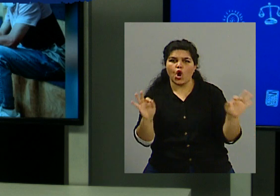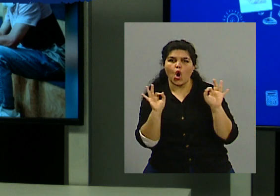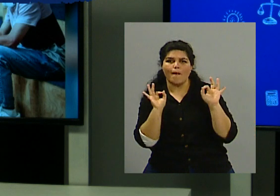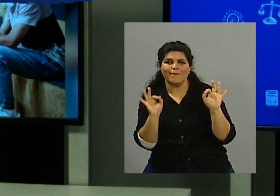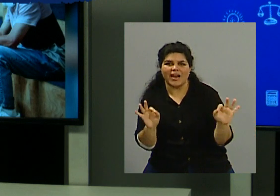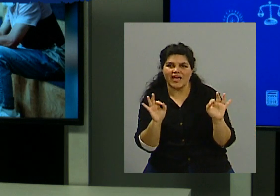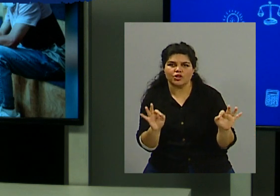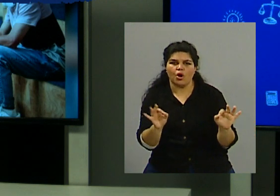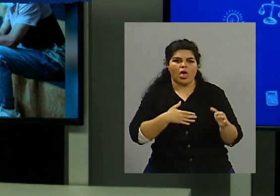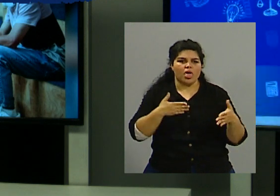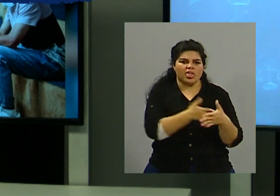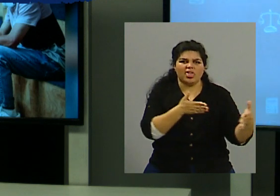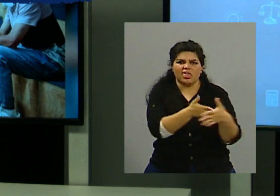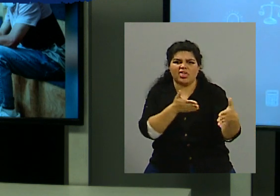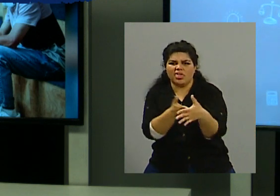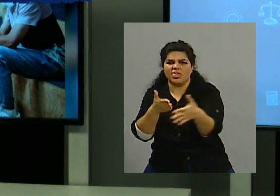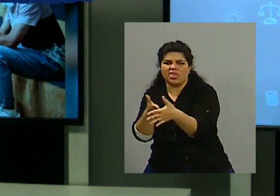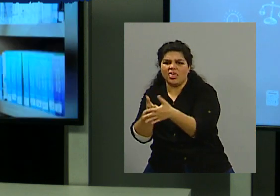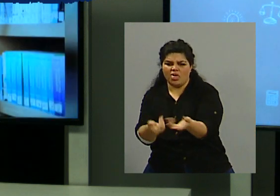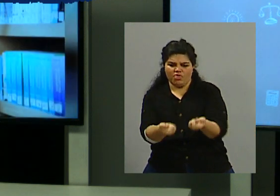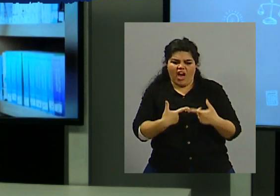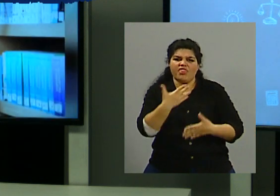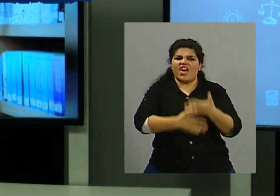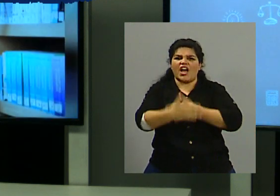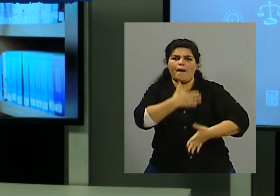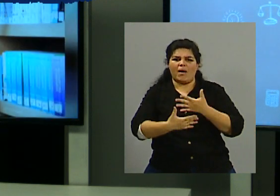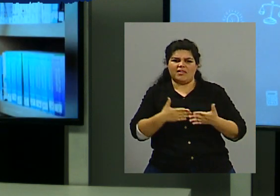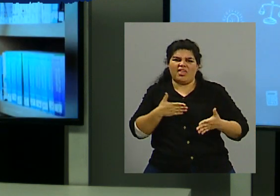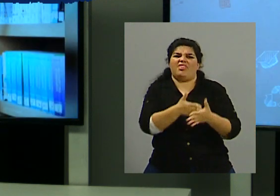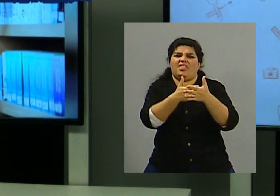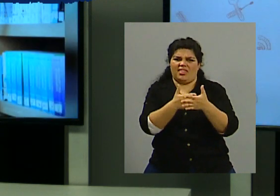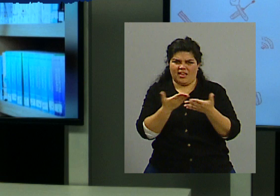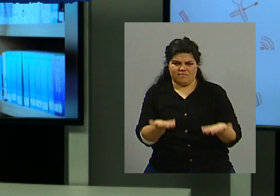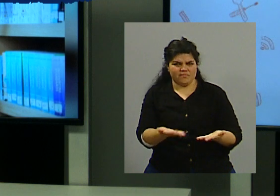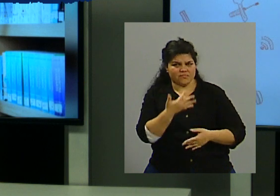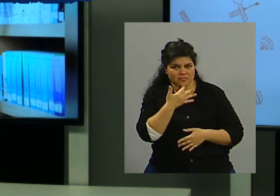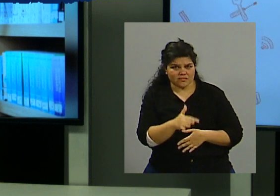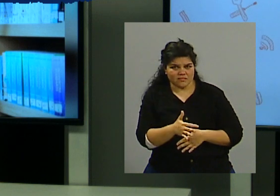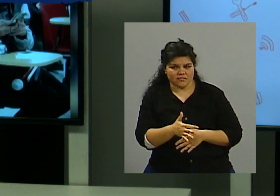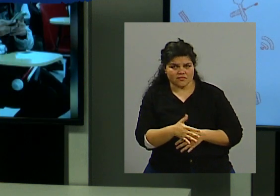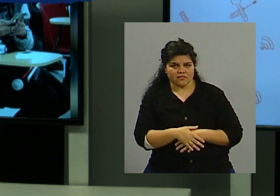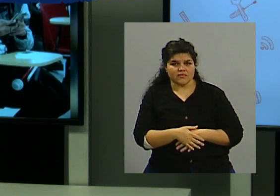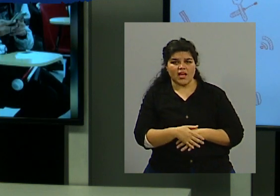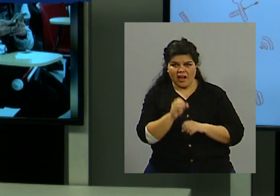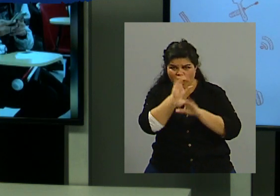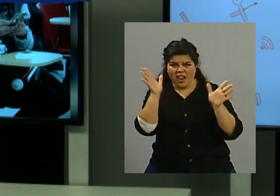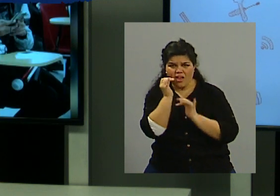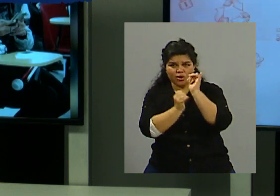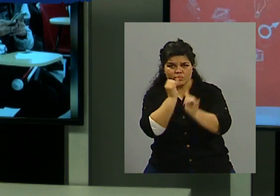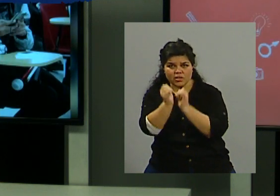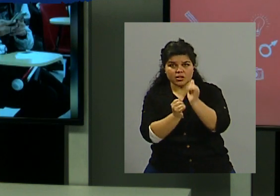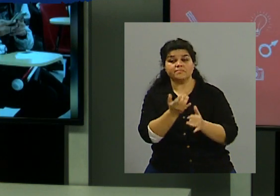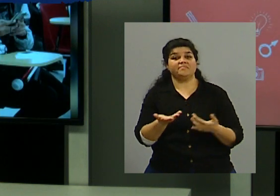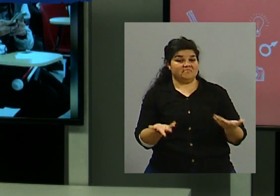alegrías o que posibilidades a esta persona. ujú. No sé si soy clara, Bastante Noelia. clara, bastante clara. De hecho, paso